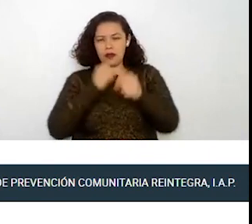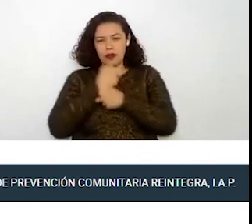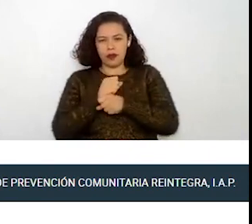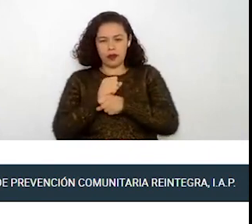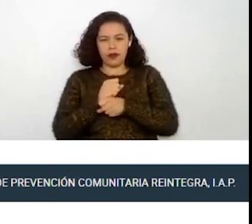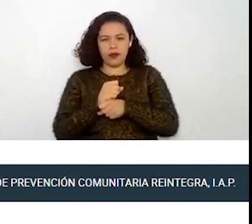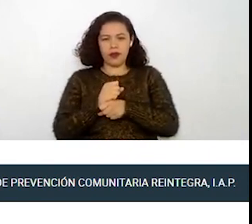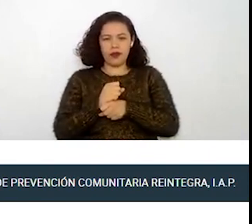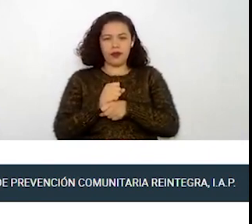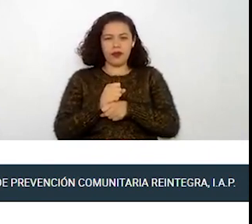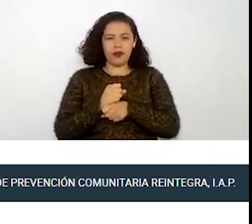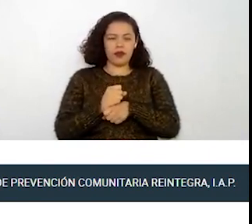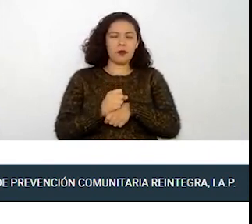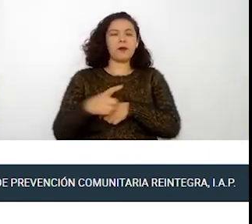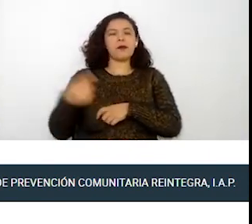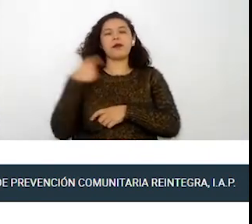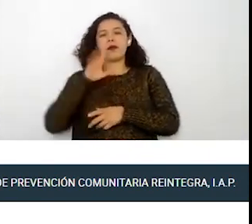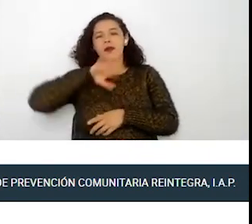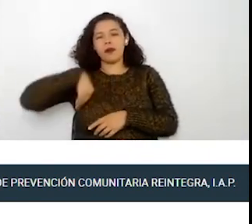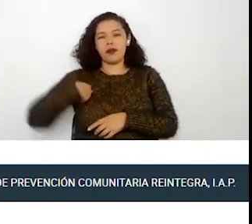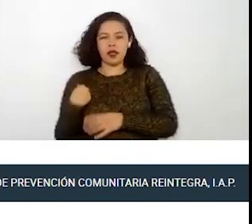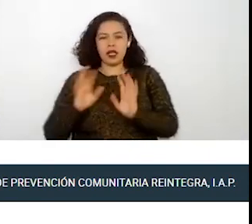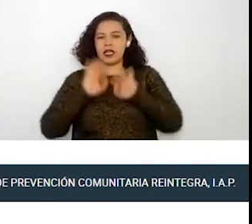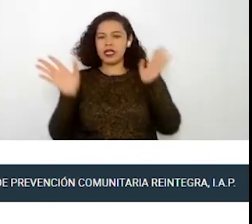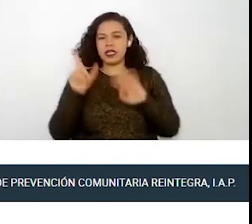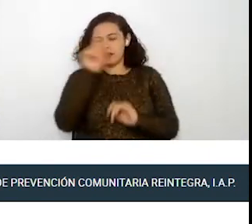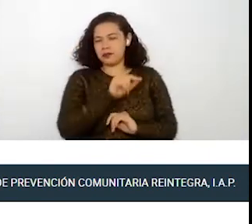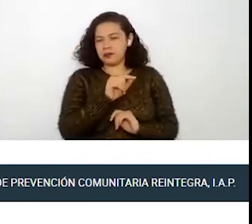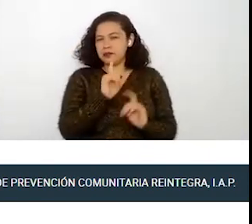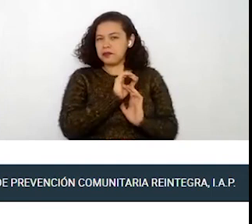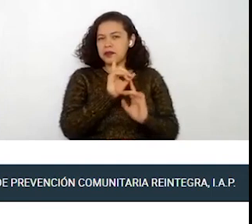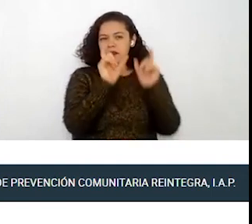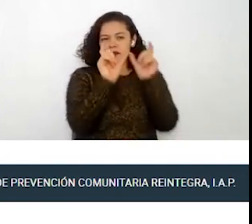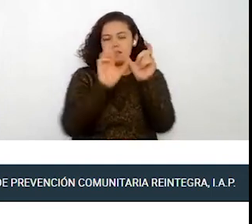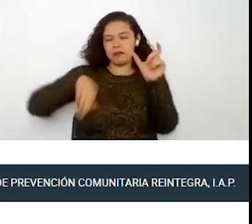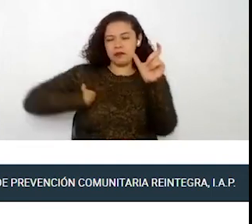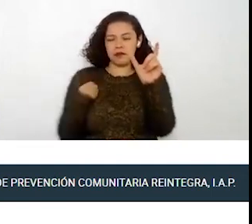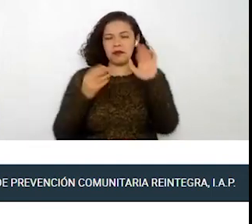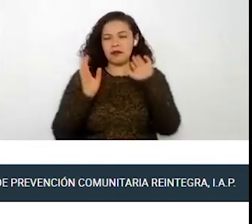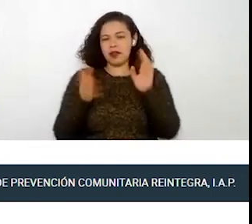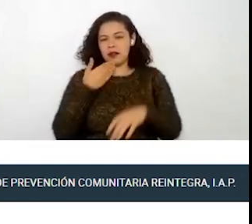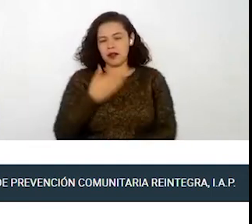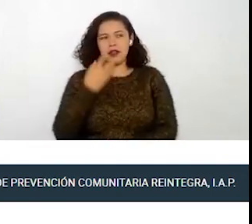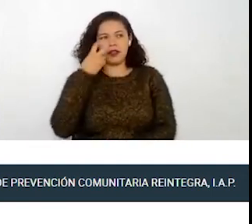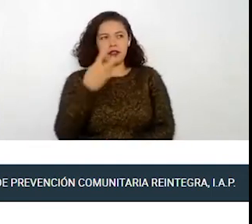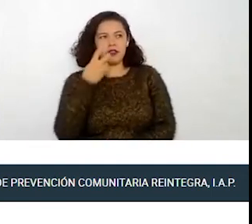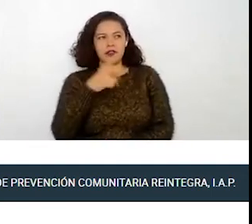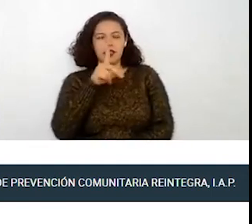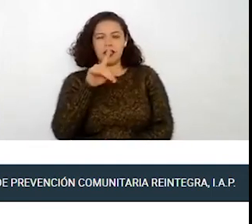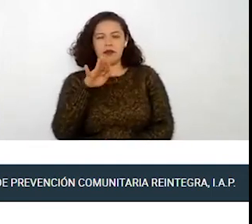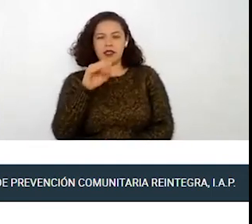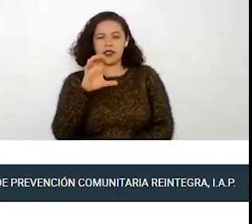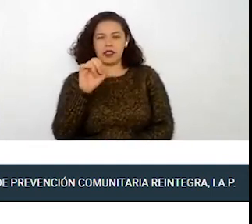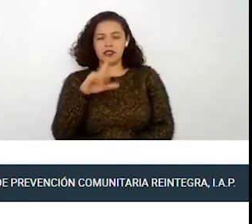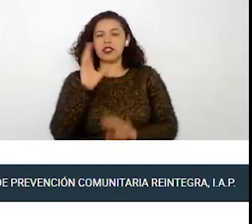que de precio mensualmente le doy guardar y ya se guarda esta cuenta eso esa es la depreciación ya está